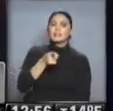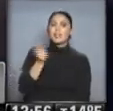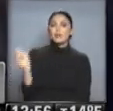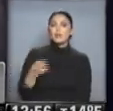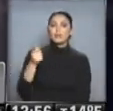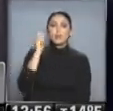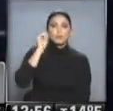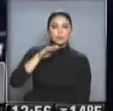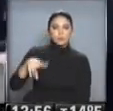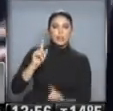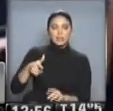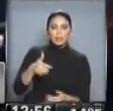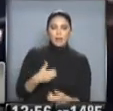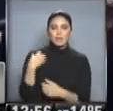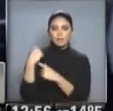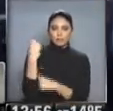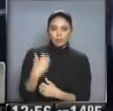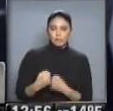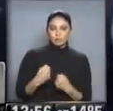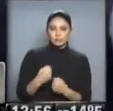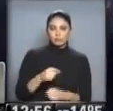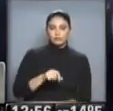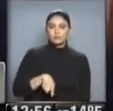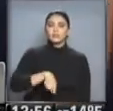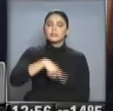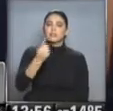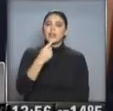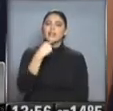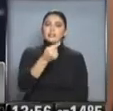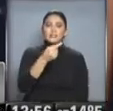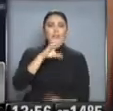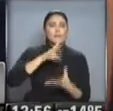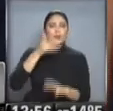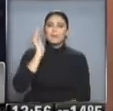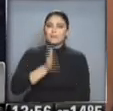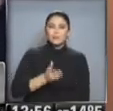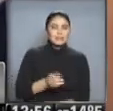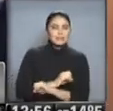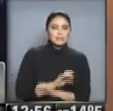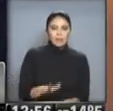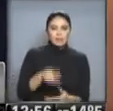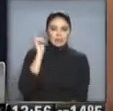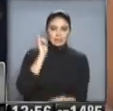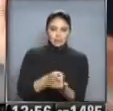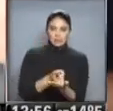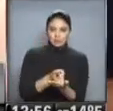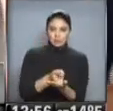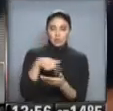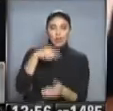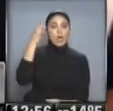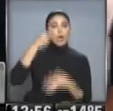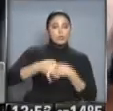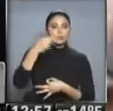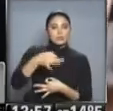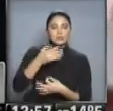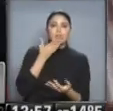de menores y abuso de poder. Il Cavalieri consideró de una violencia increíble la sentencia. La justicia